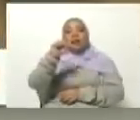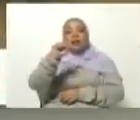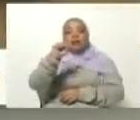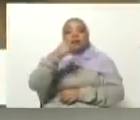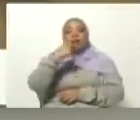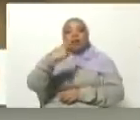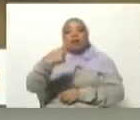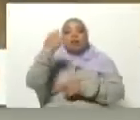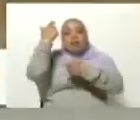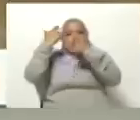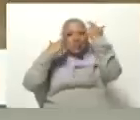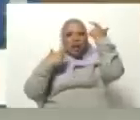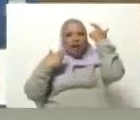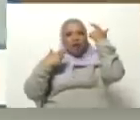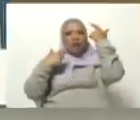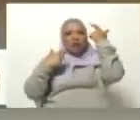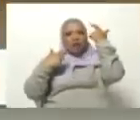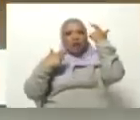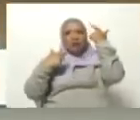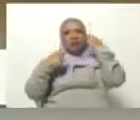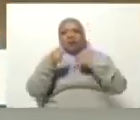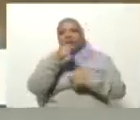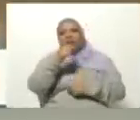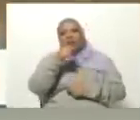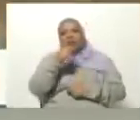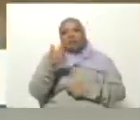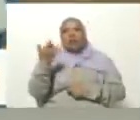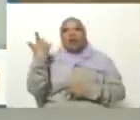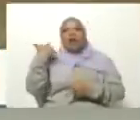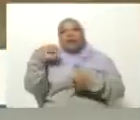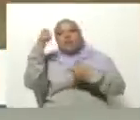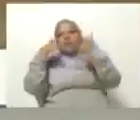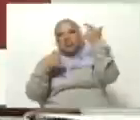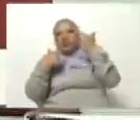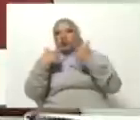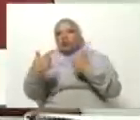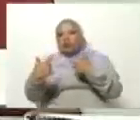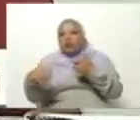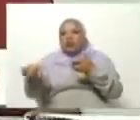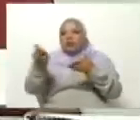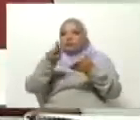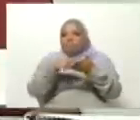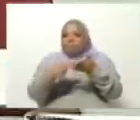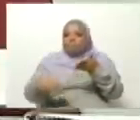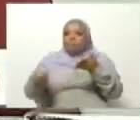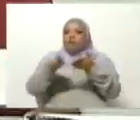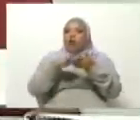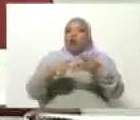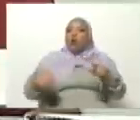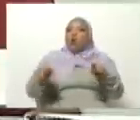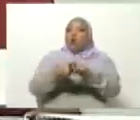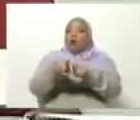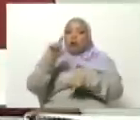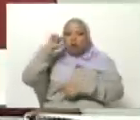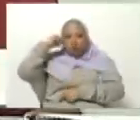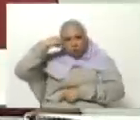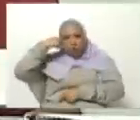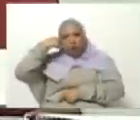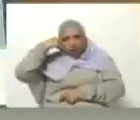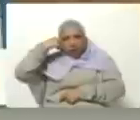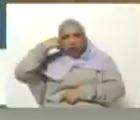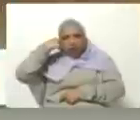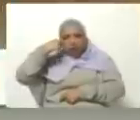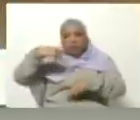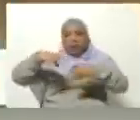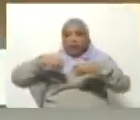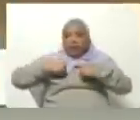por la Constitución, los hizo reconocer la Constitución. Con ese acuerdo, cuando ahí dice que van a elecciones, los hacemos reconocer